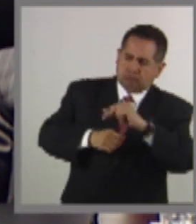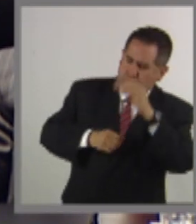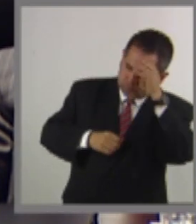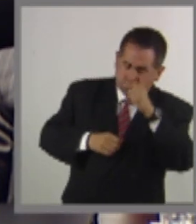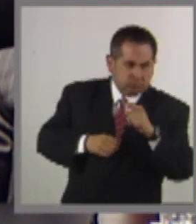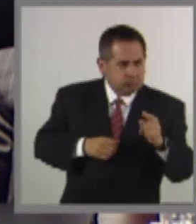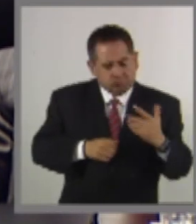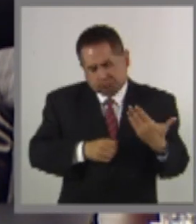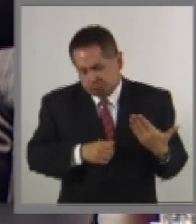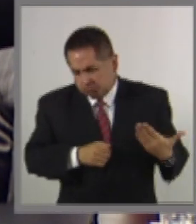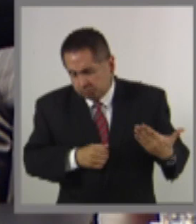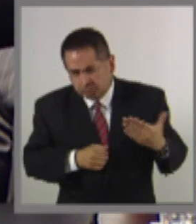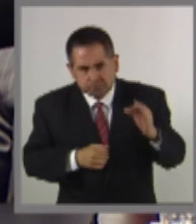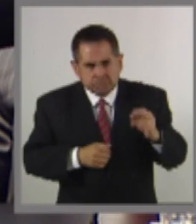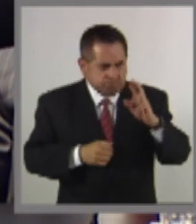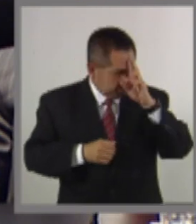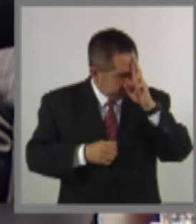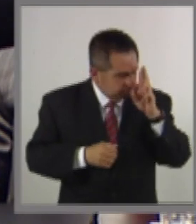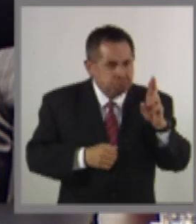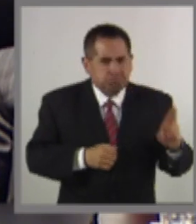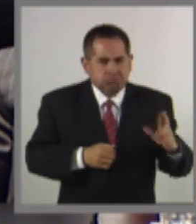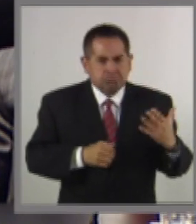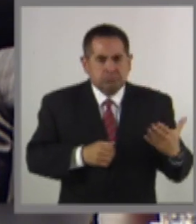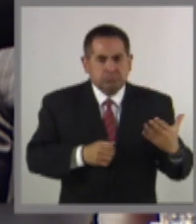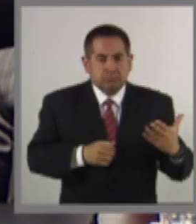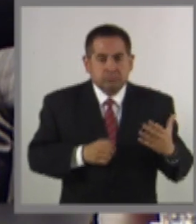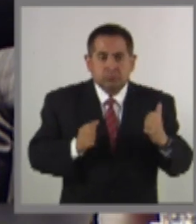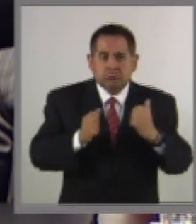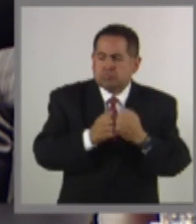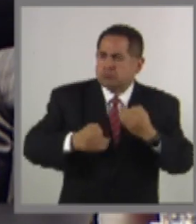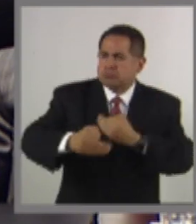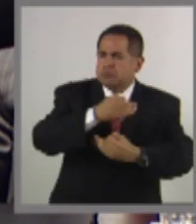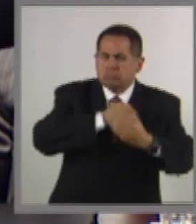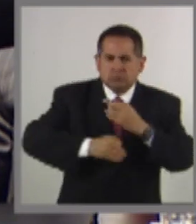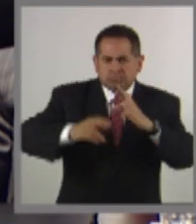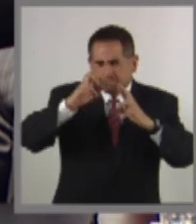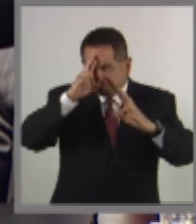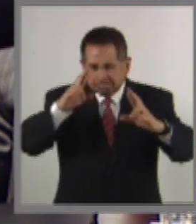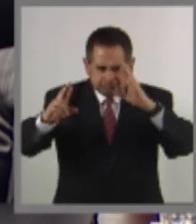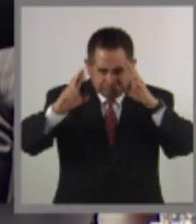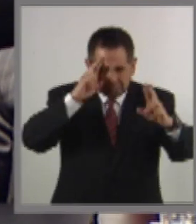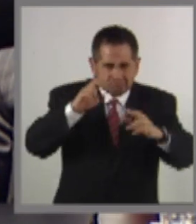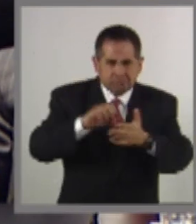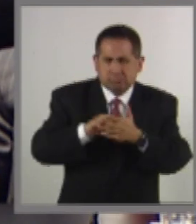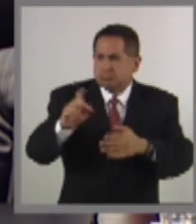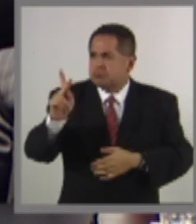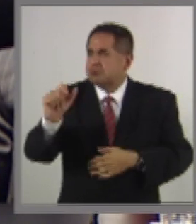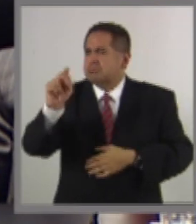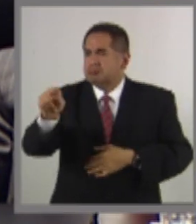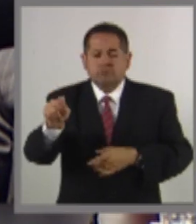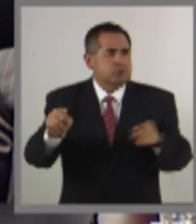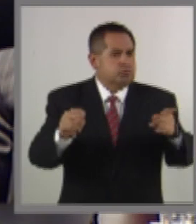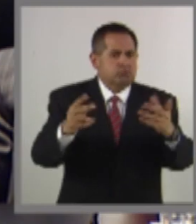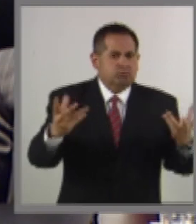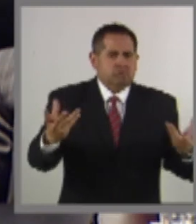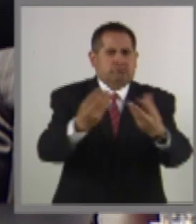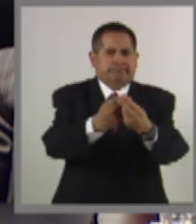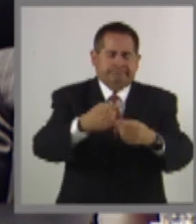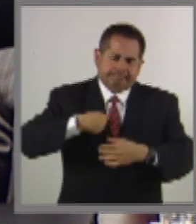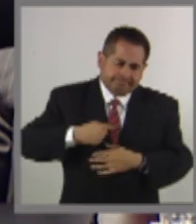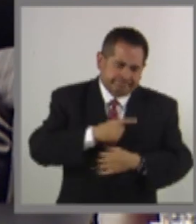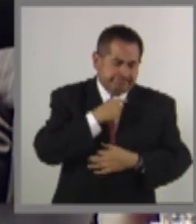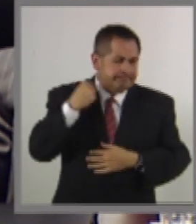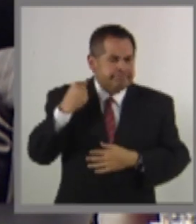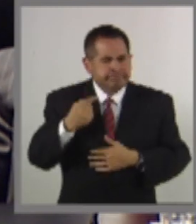reforma. Y se les respetó, como nos hemos respetado mutuamente cuando el PAN y ustedes se unen y perdemos una